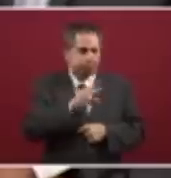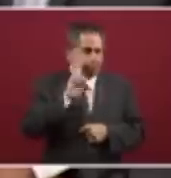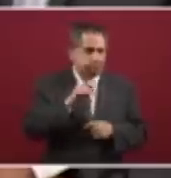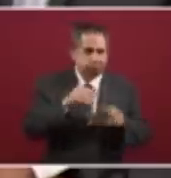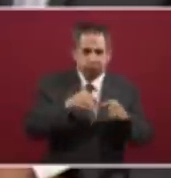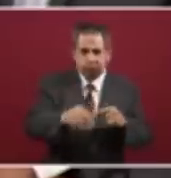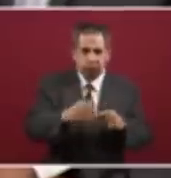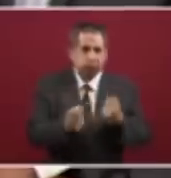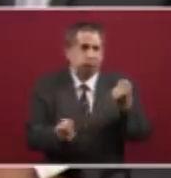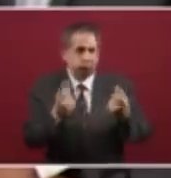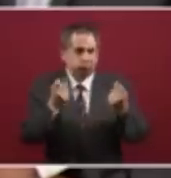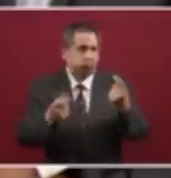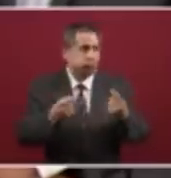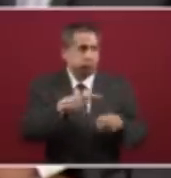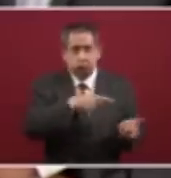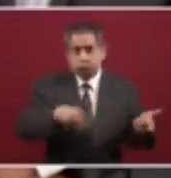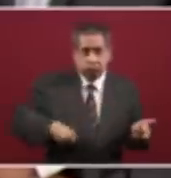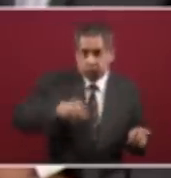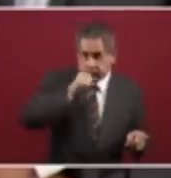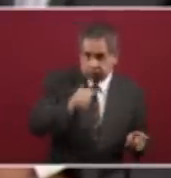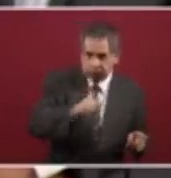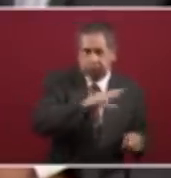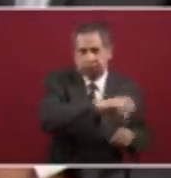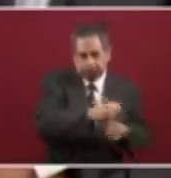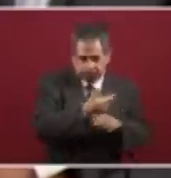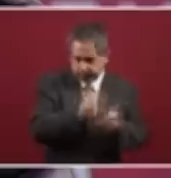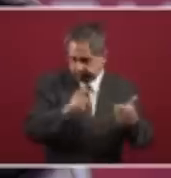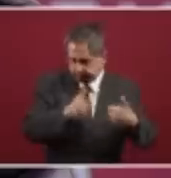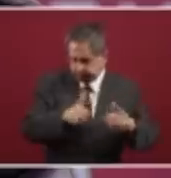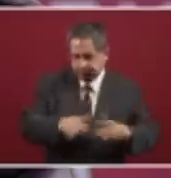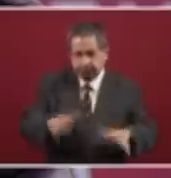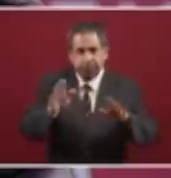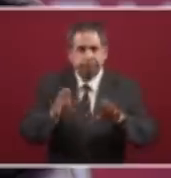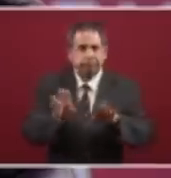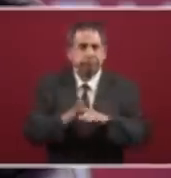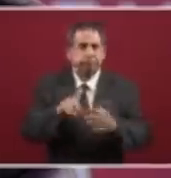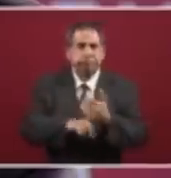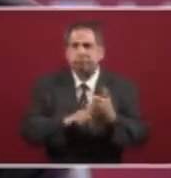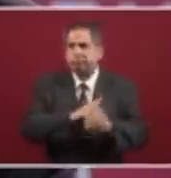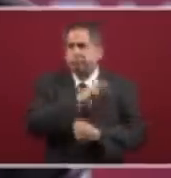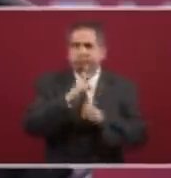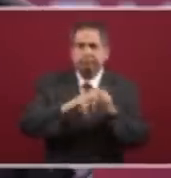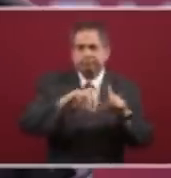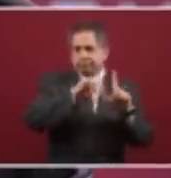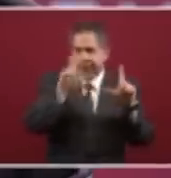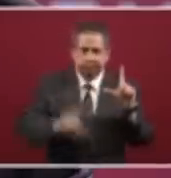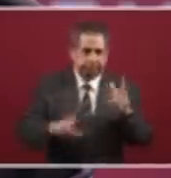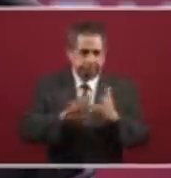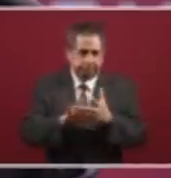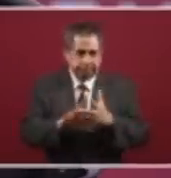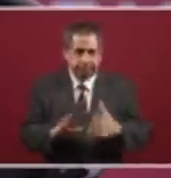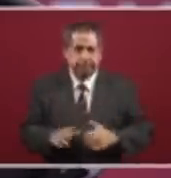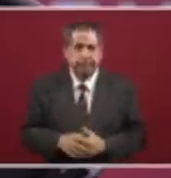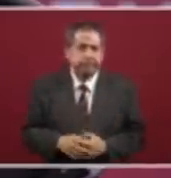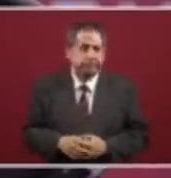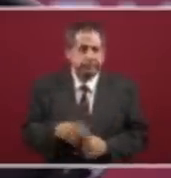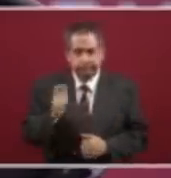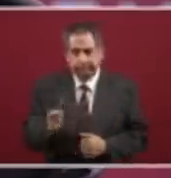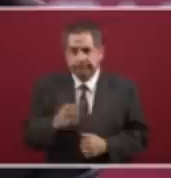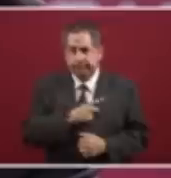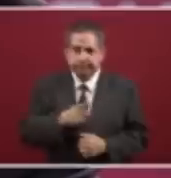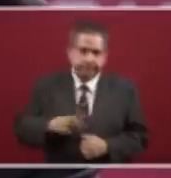a muchos inocentes que están en las cárceles del país desde luego tenemos que